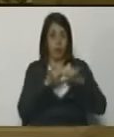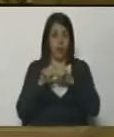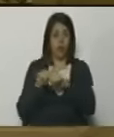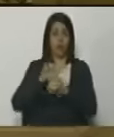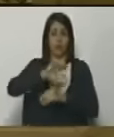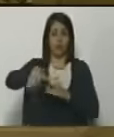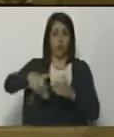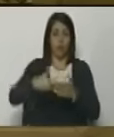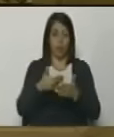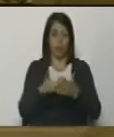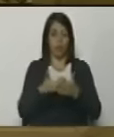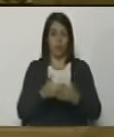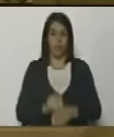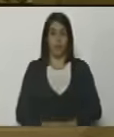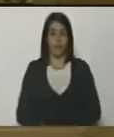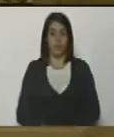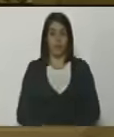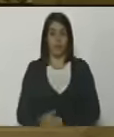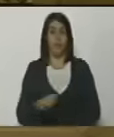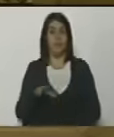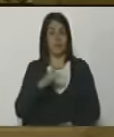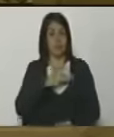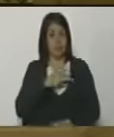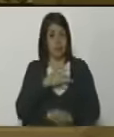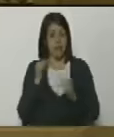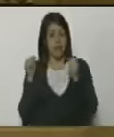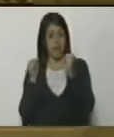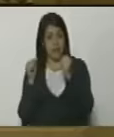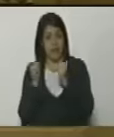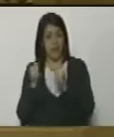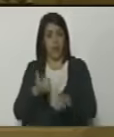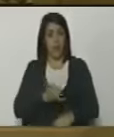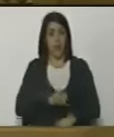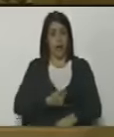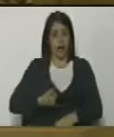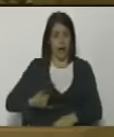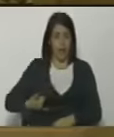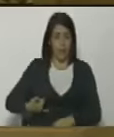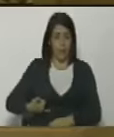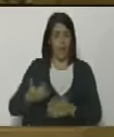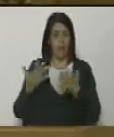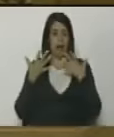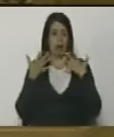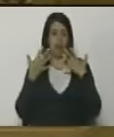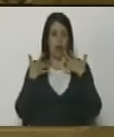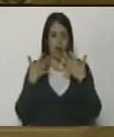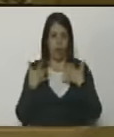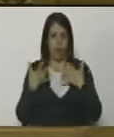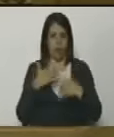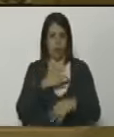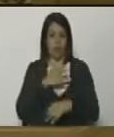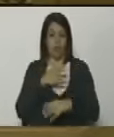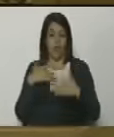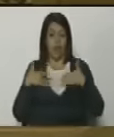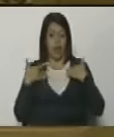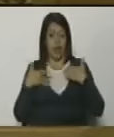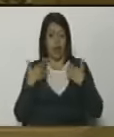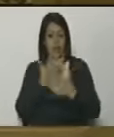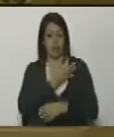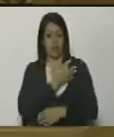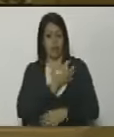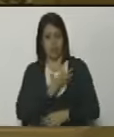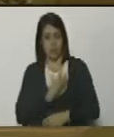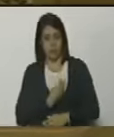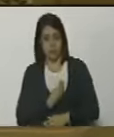yo, ellos sienten frío, sienten hambre, sienten calor, sienten alegría y